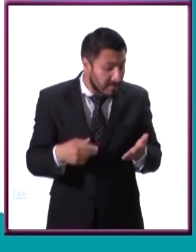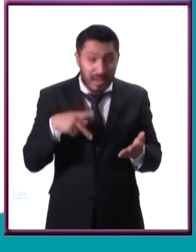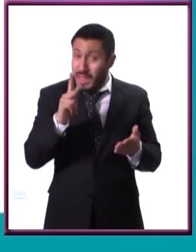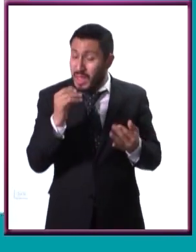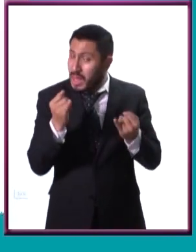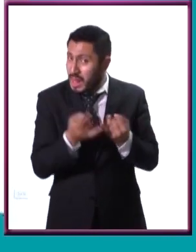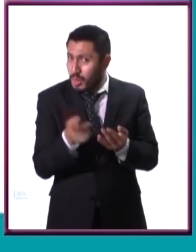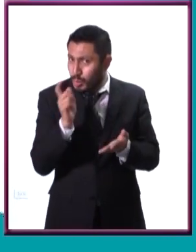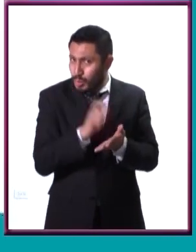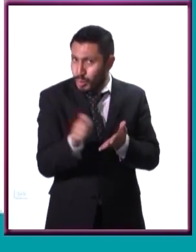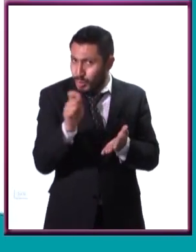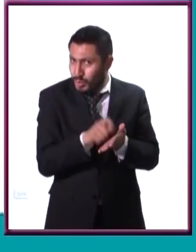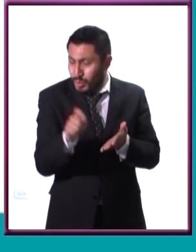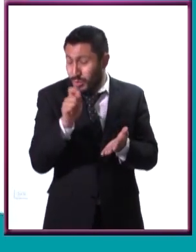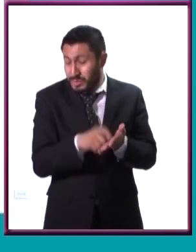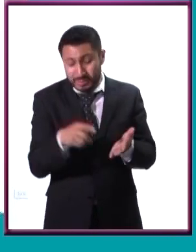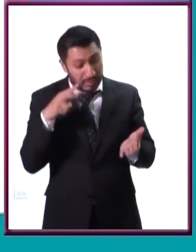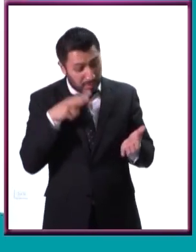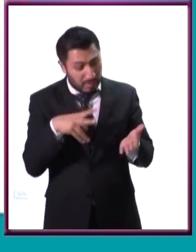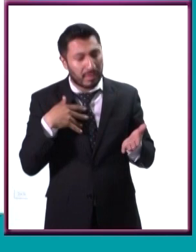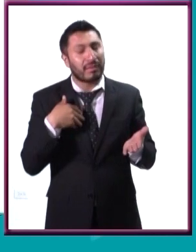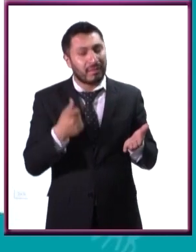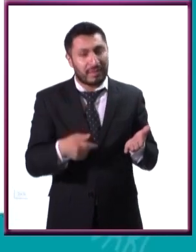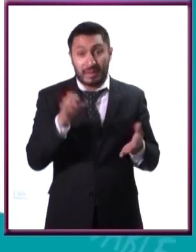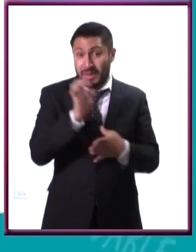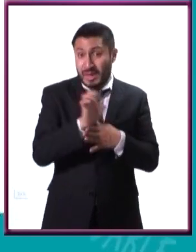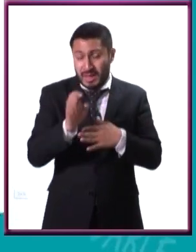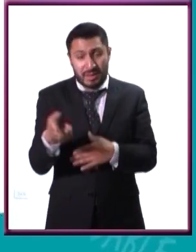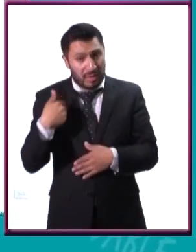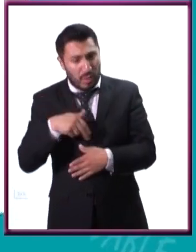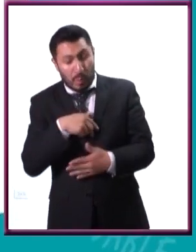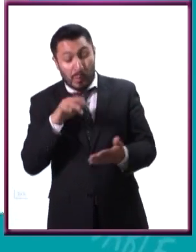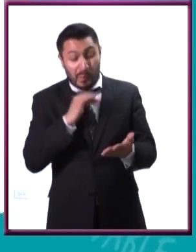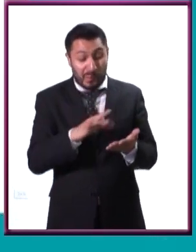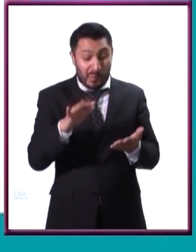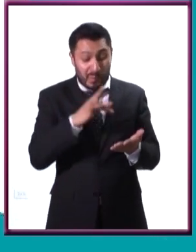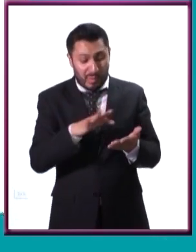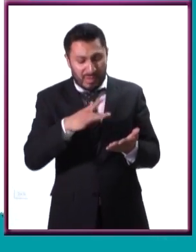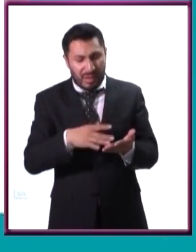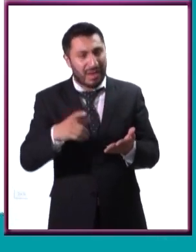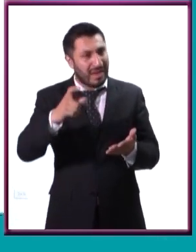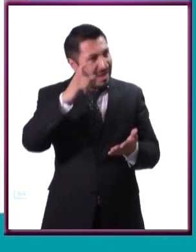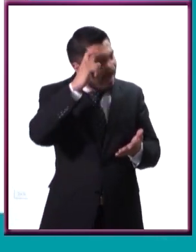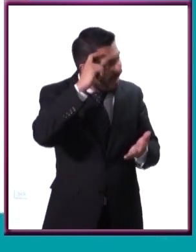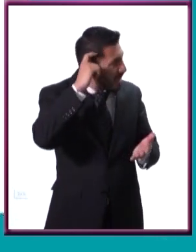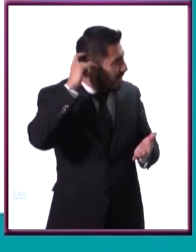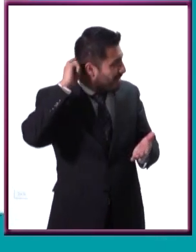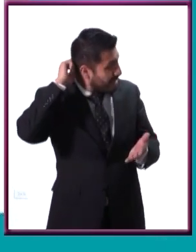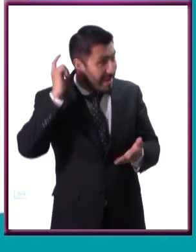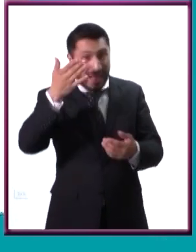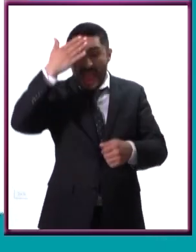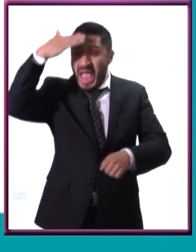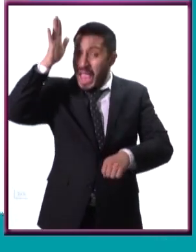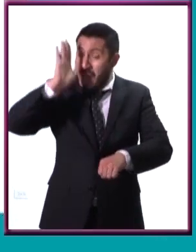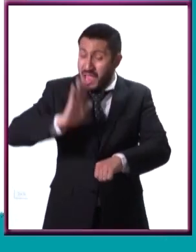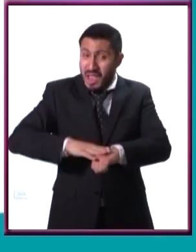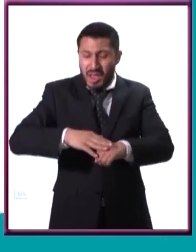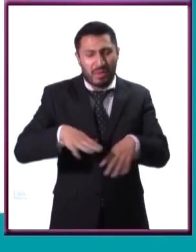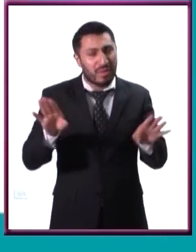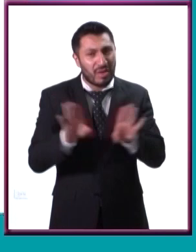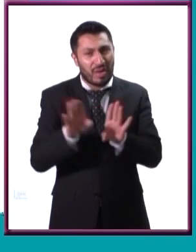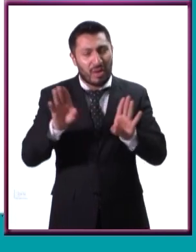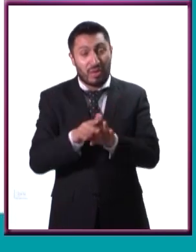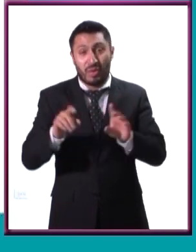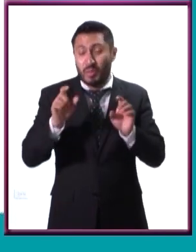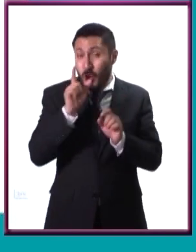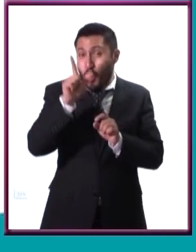de la escritura. Y entonces cuando nosotros estamos leyendo, se prenden las regiones de la memoria